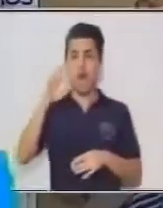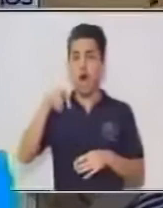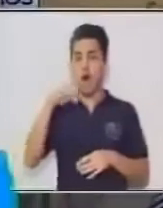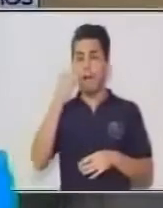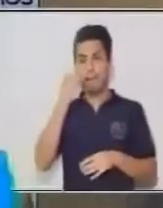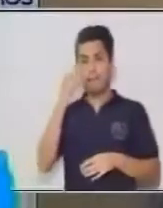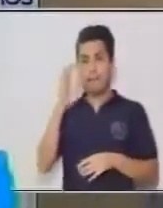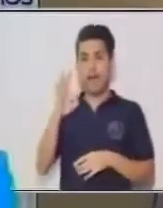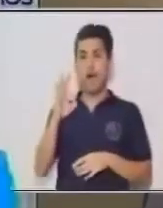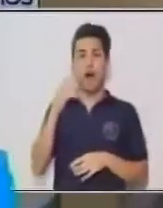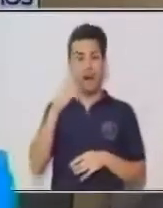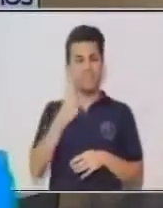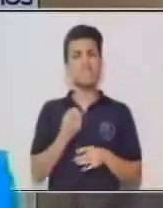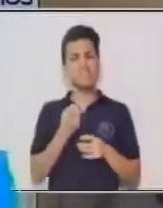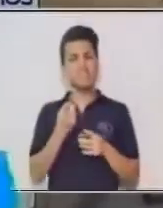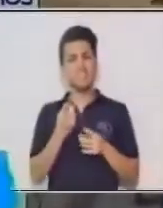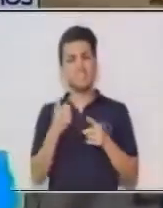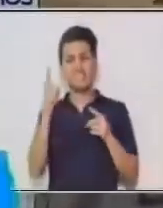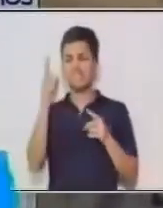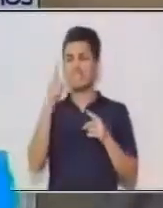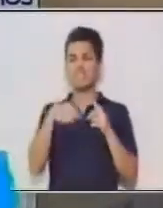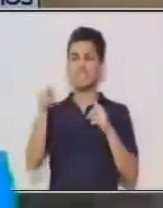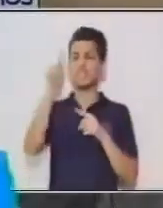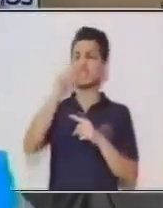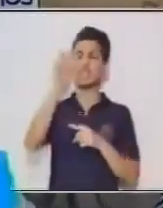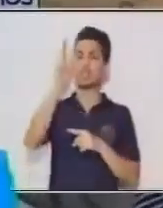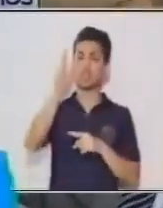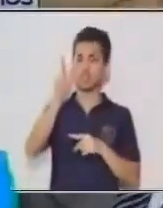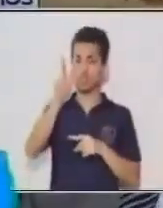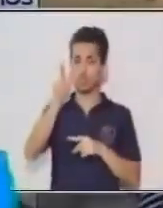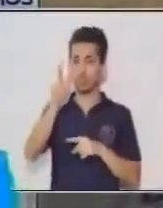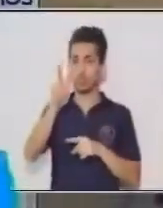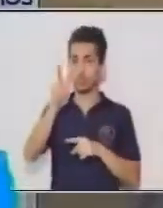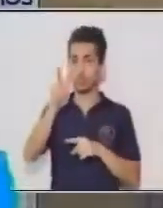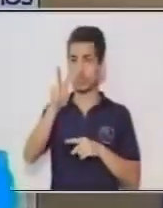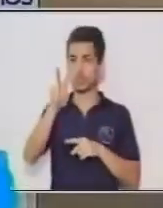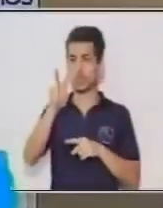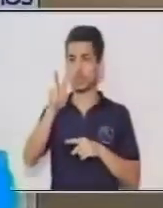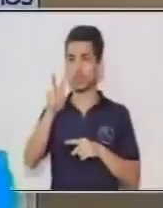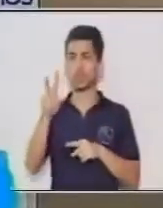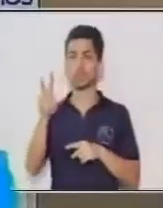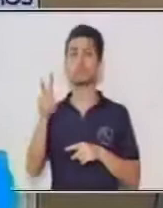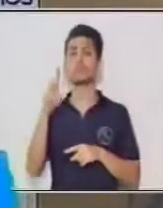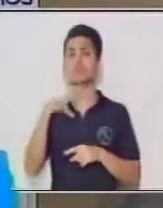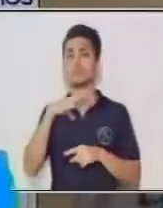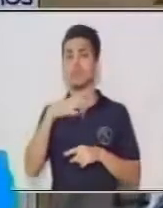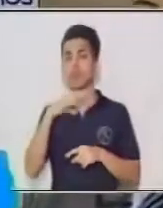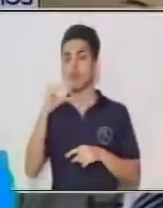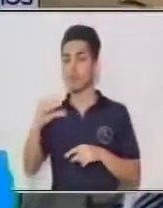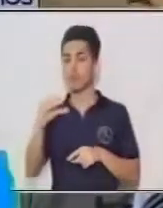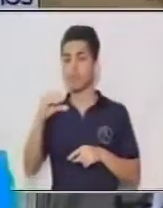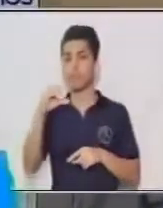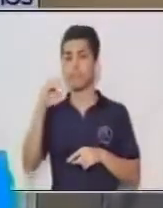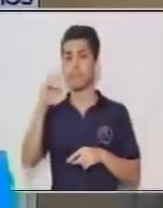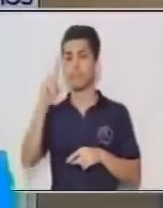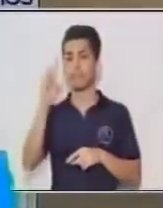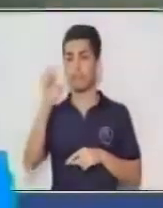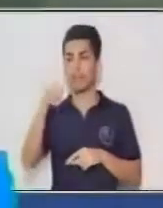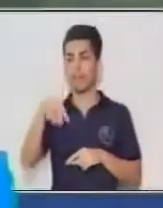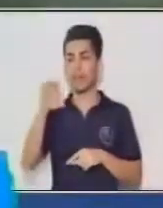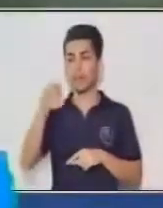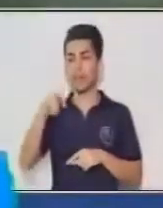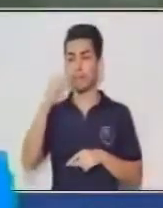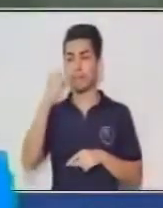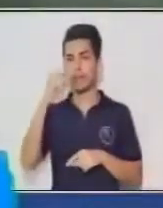un polinomio de grado 2. Y como denominador tenemos otro polinomio, solo